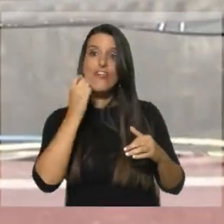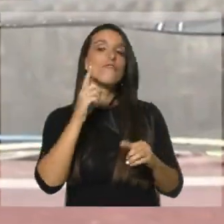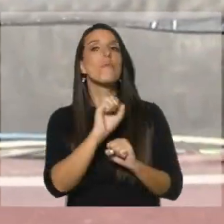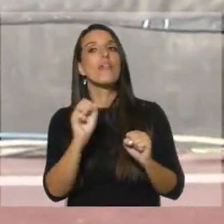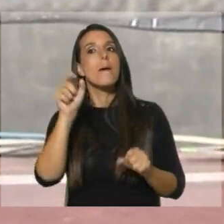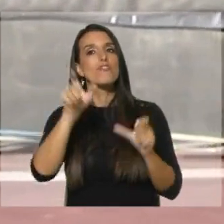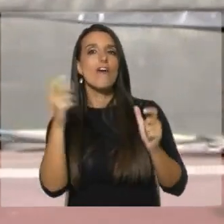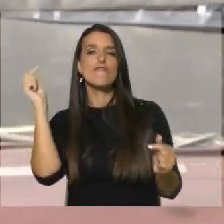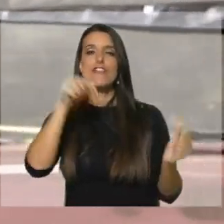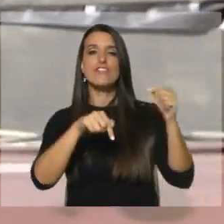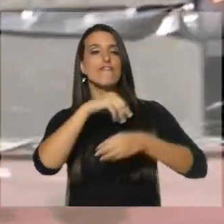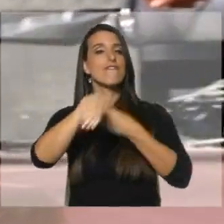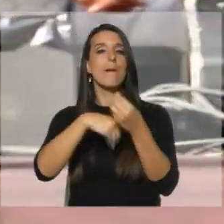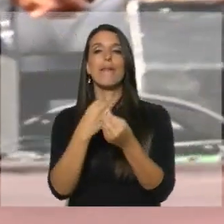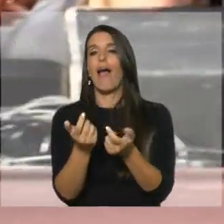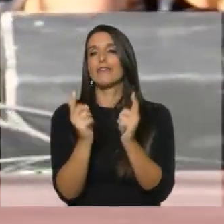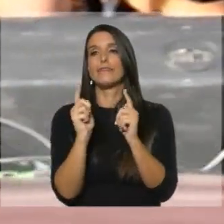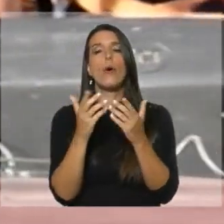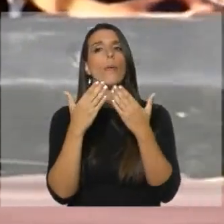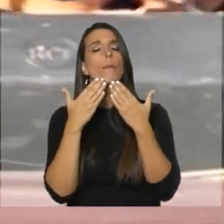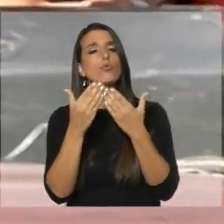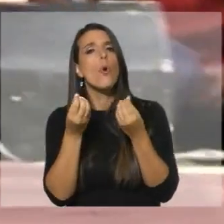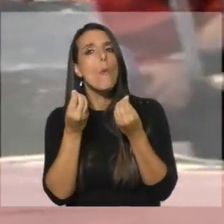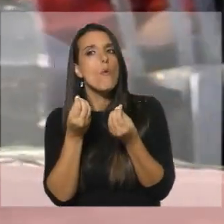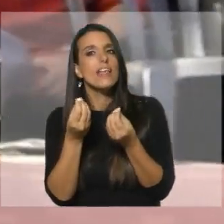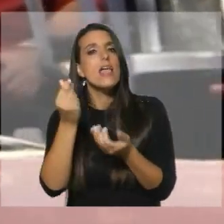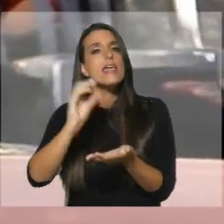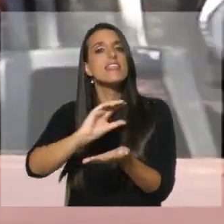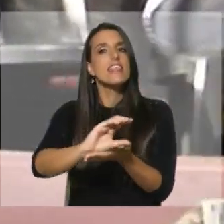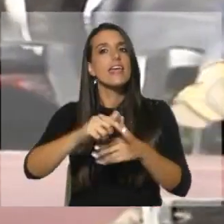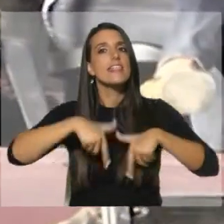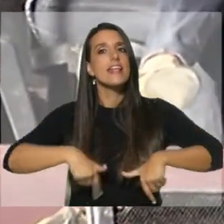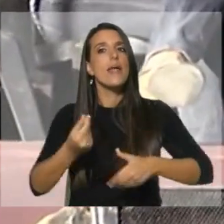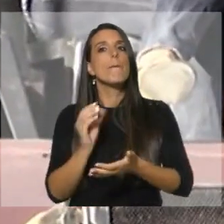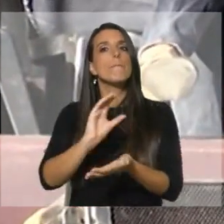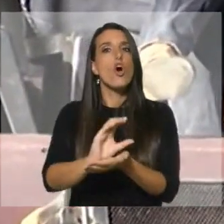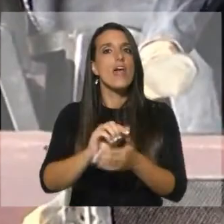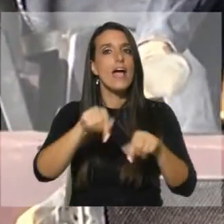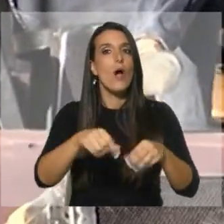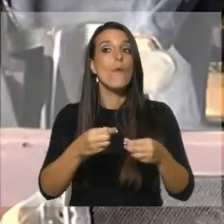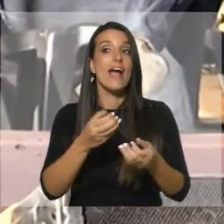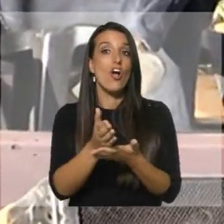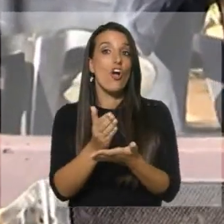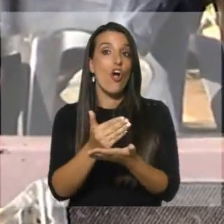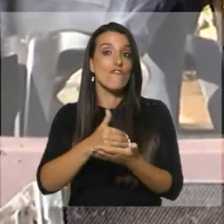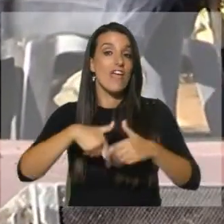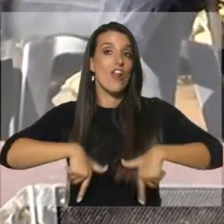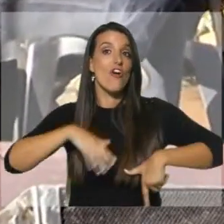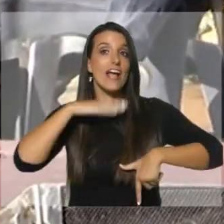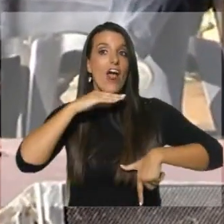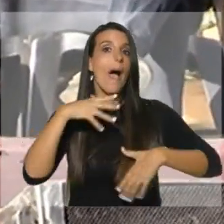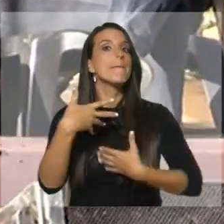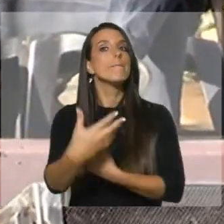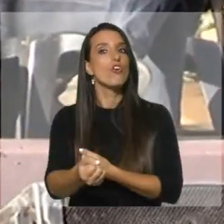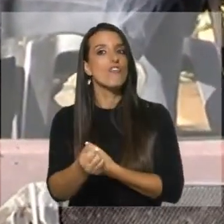y es un disfrute para la familia sobre todo. ¿Por qué invierte en este tipo de actividades la Intendencia? El gobierno de Canelones apoya las que